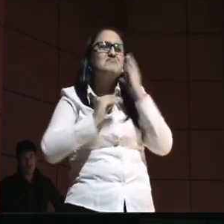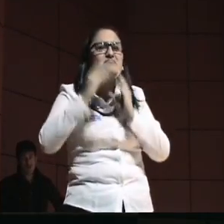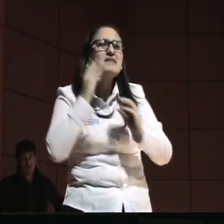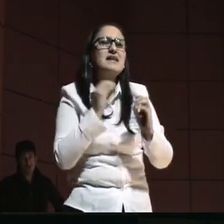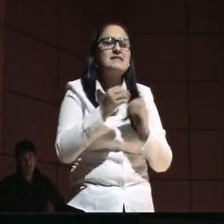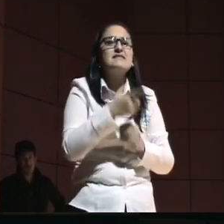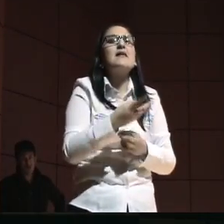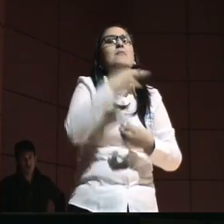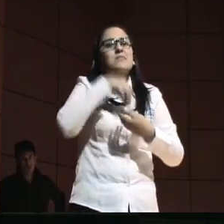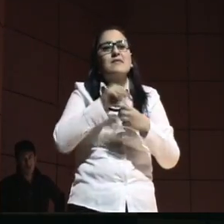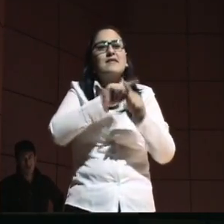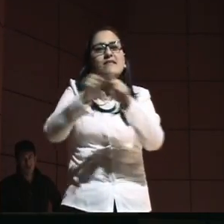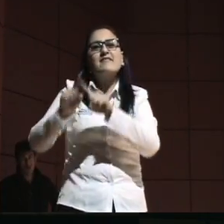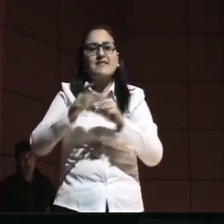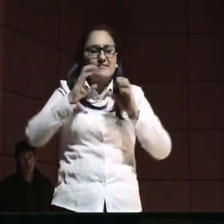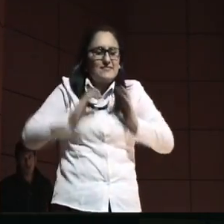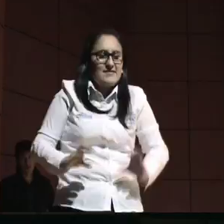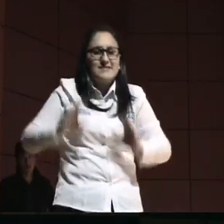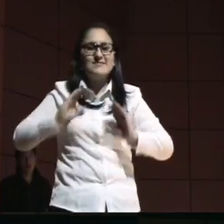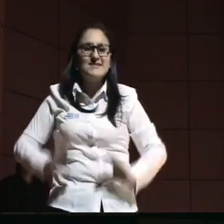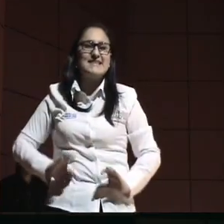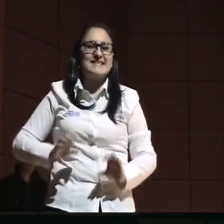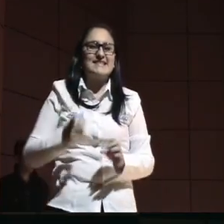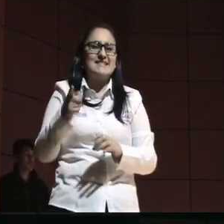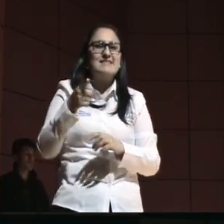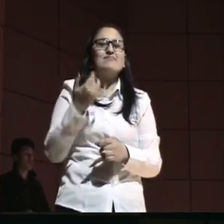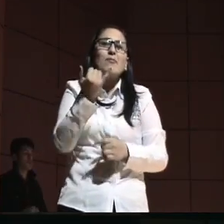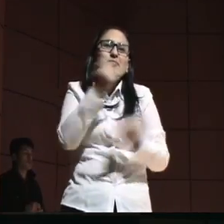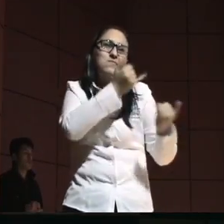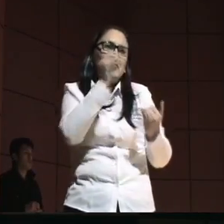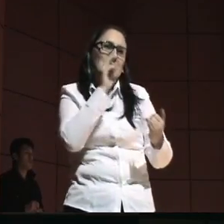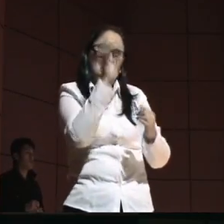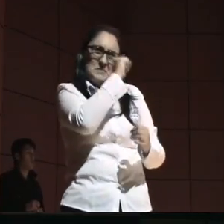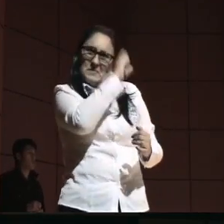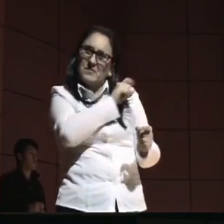experiencias encarnadas en corporeidades disientes.